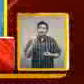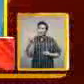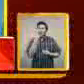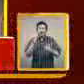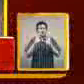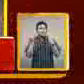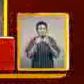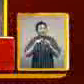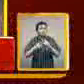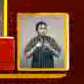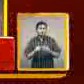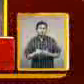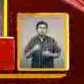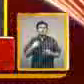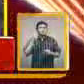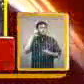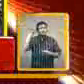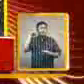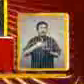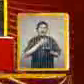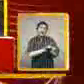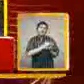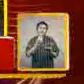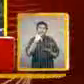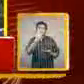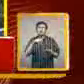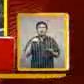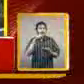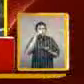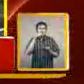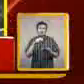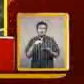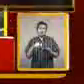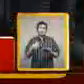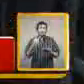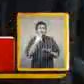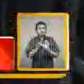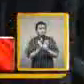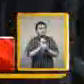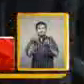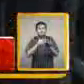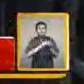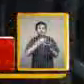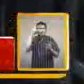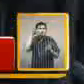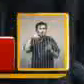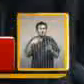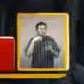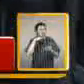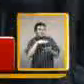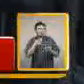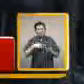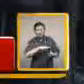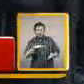aquí. Yo me ponía a imaginar solamente cada vez que veía una de esas escaleras larguísimas, lo que sería eso con lluvia, lo que le pasaría a los